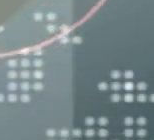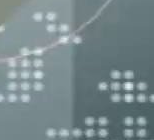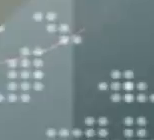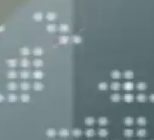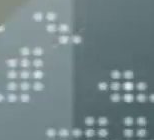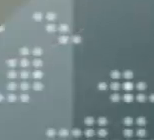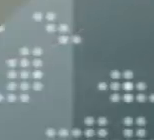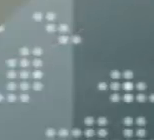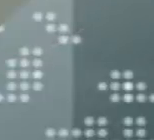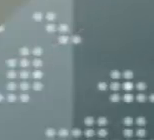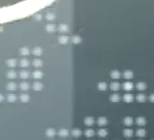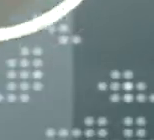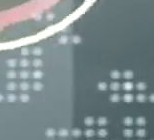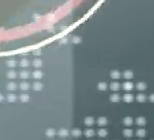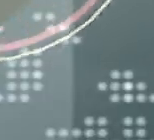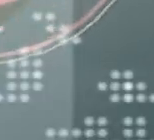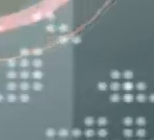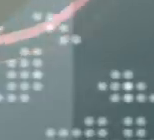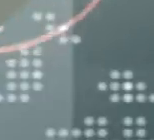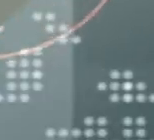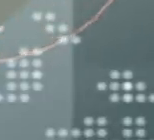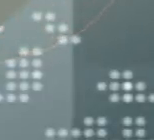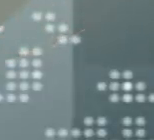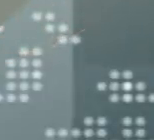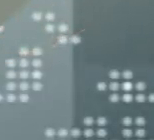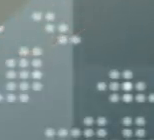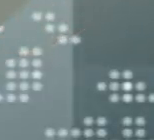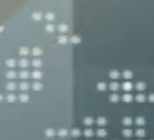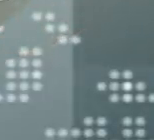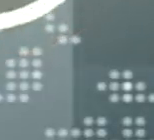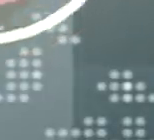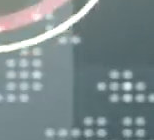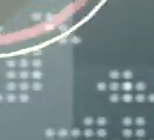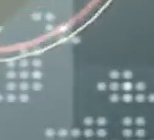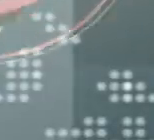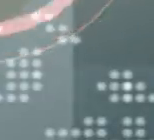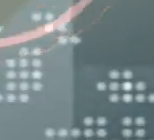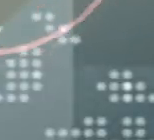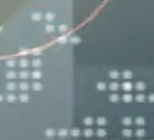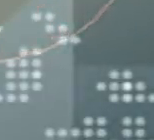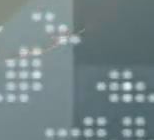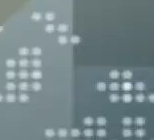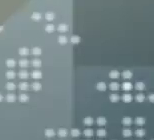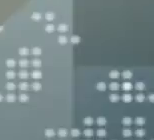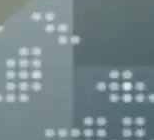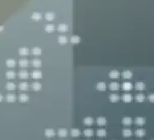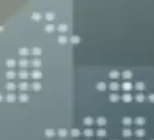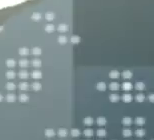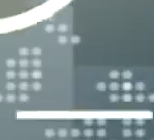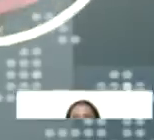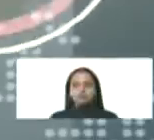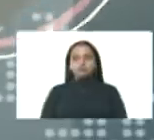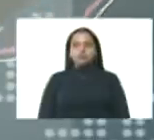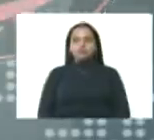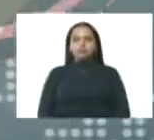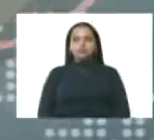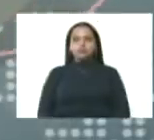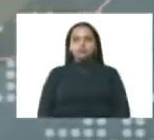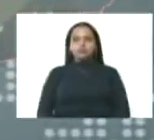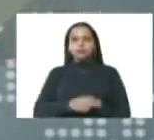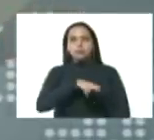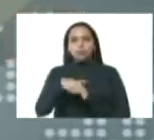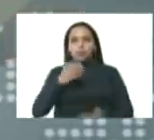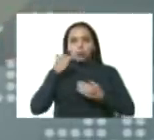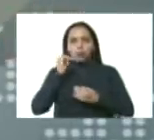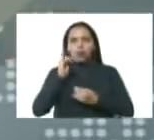a este primer día de flexibilización en la fórmula del 7+7. Estamos muy atentos